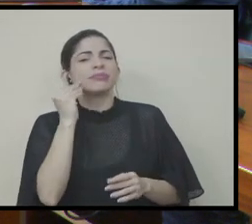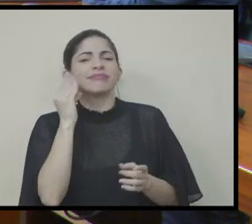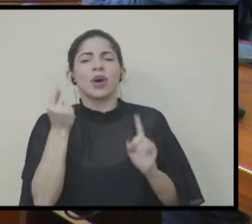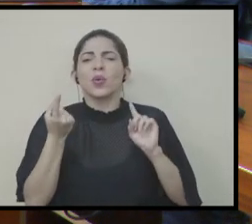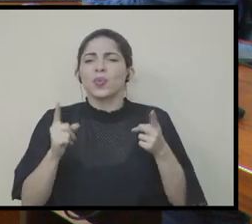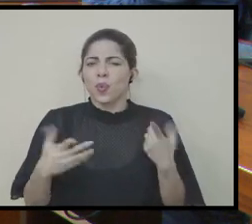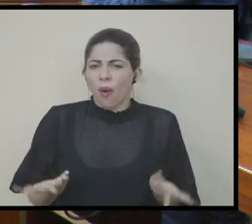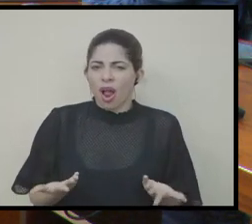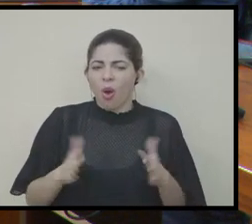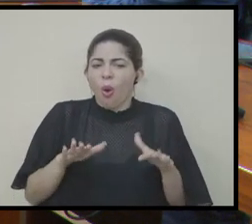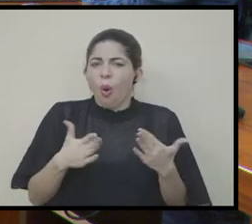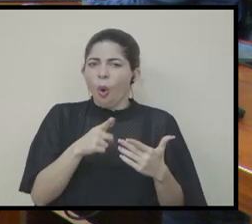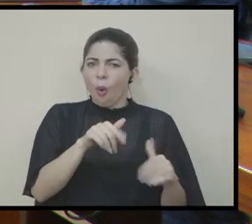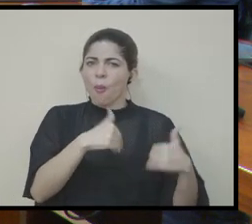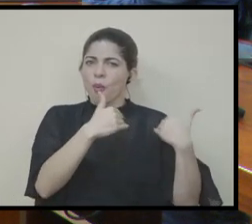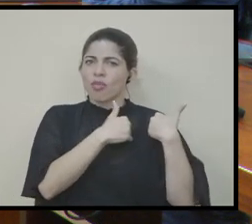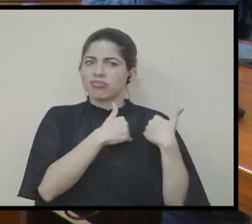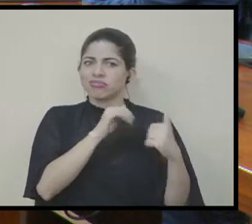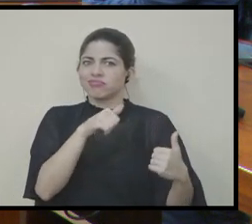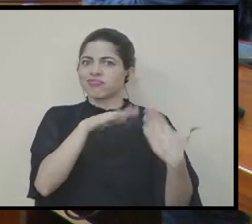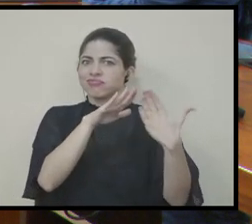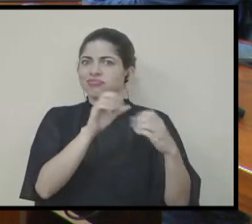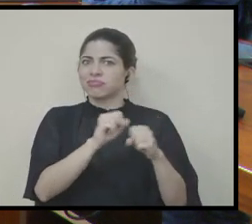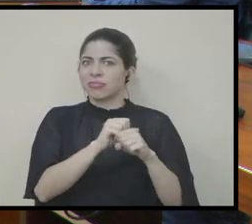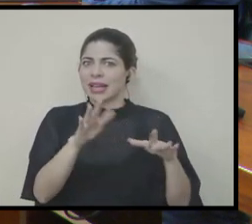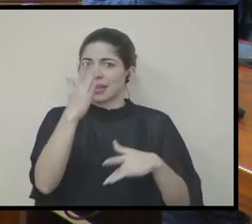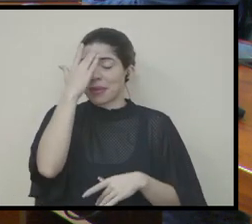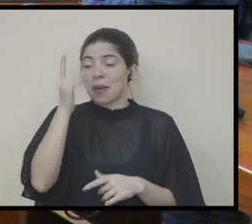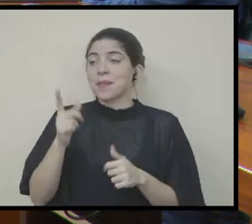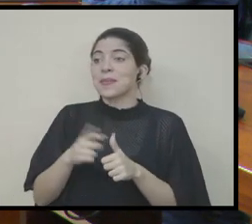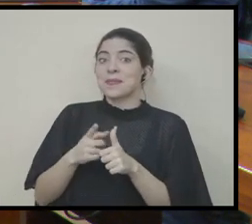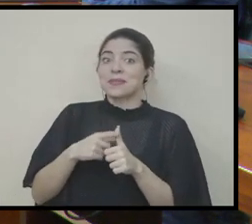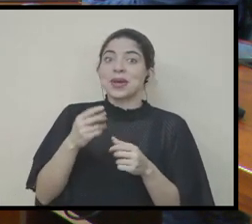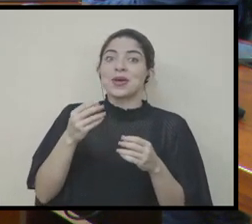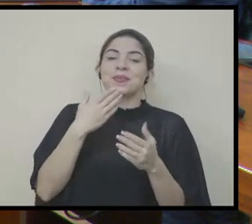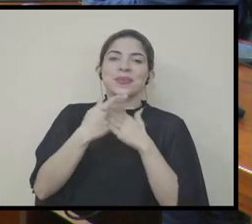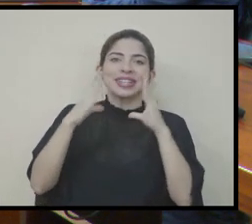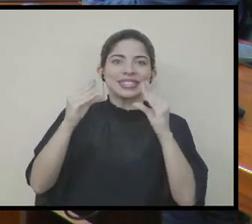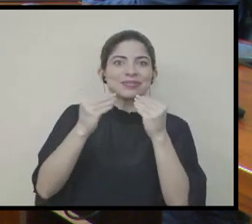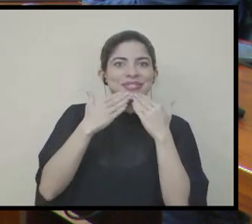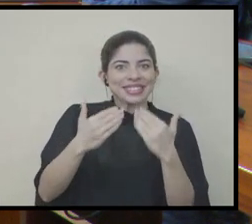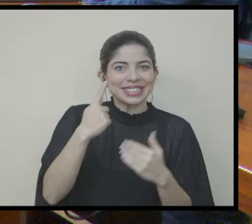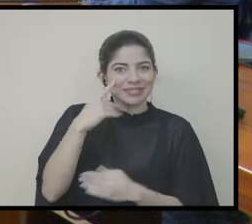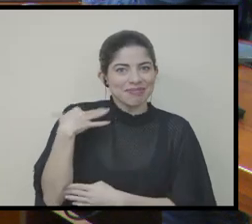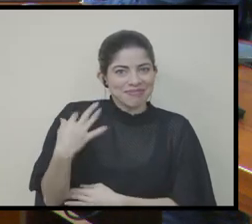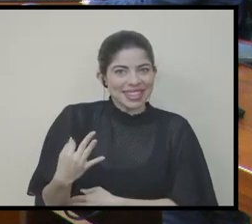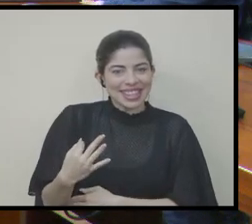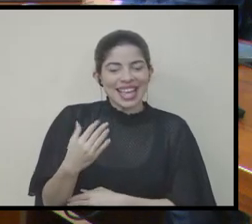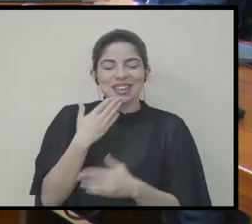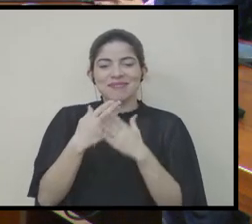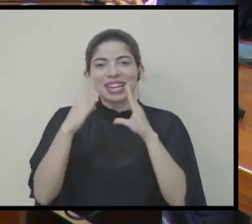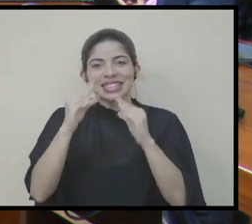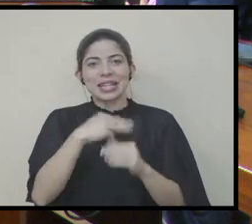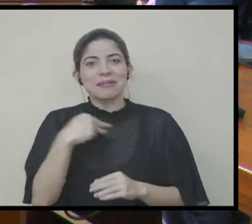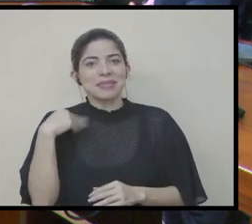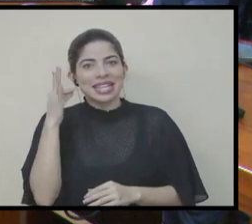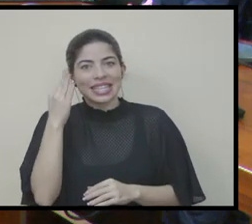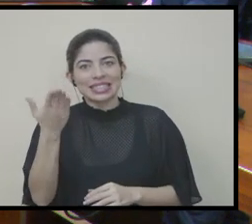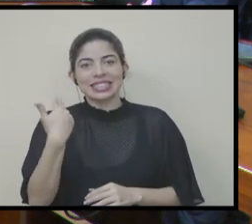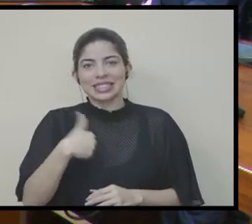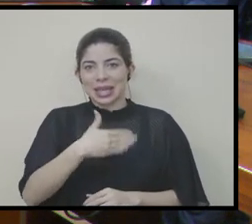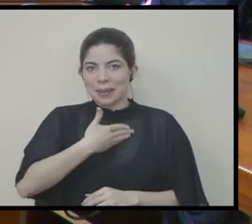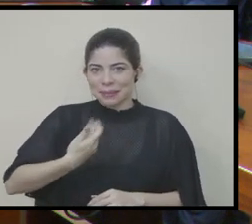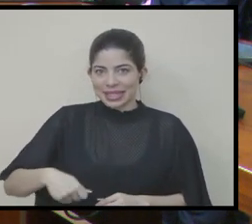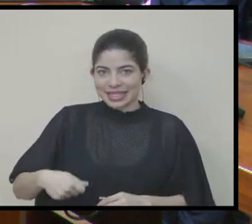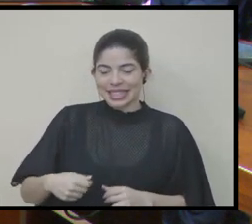experiencia, cómo le tocó a usted afrontar la pandemia. Primero que todo, buenas tardes, muchísimas gracias por la invitación. Buenas tardes, señora ministra y señor